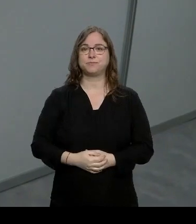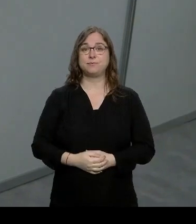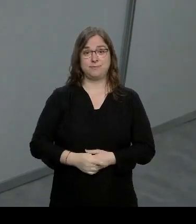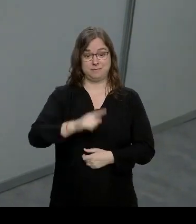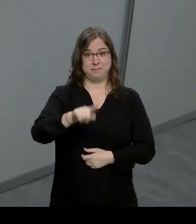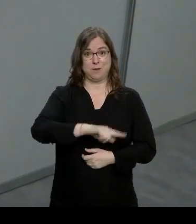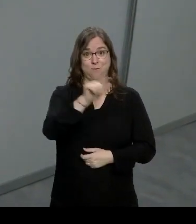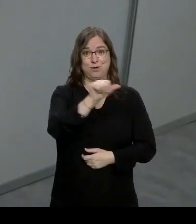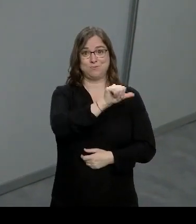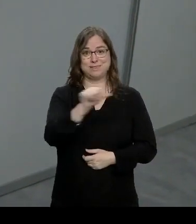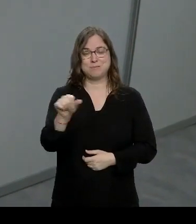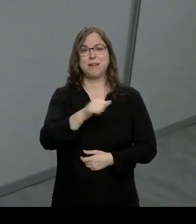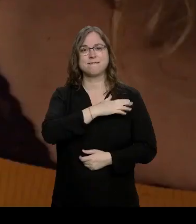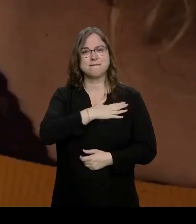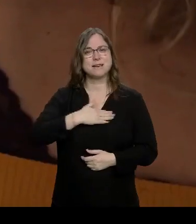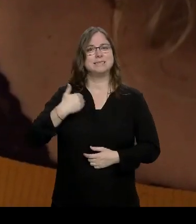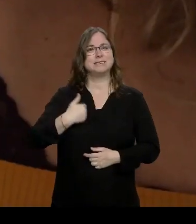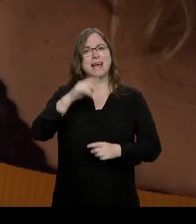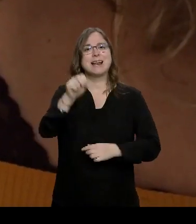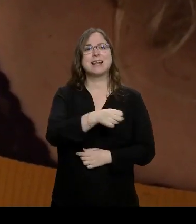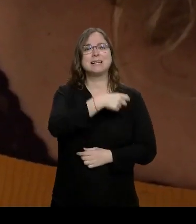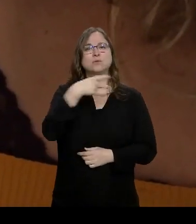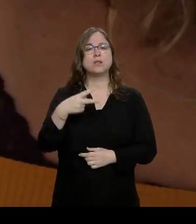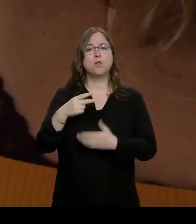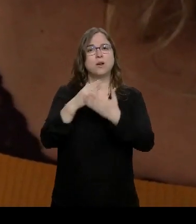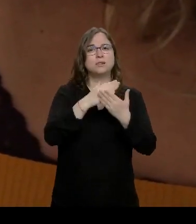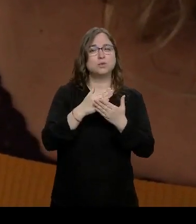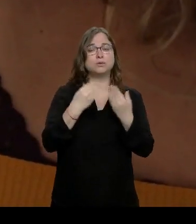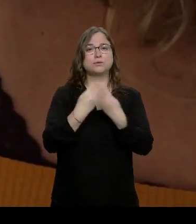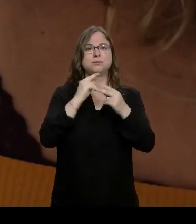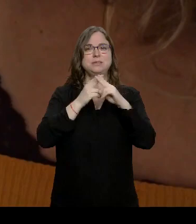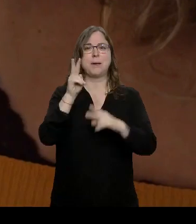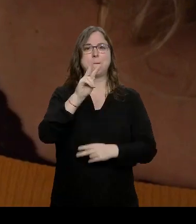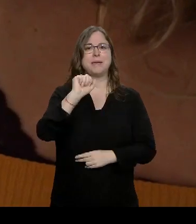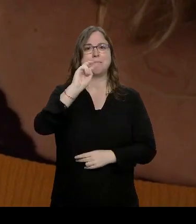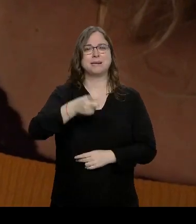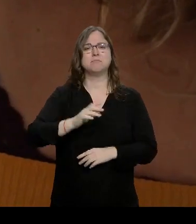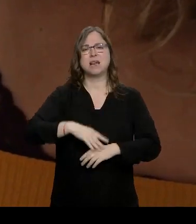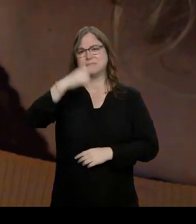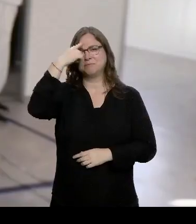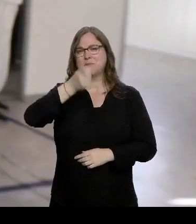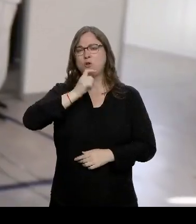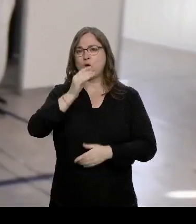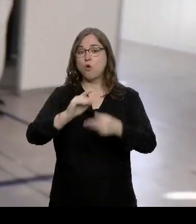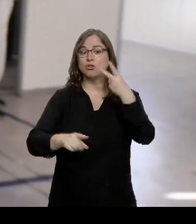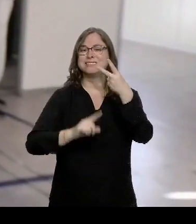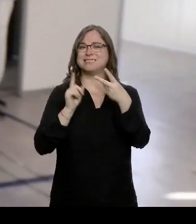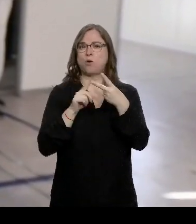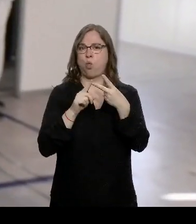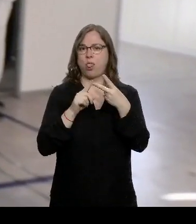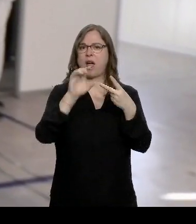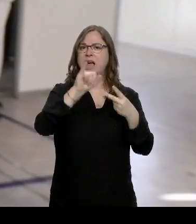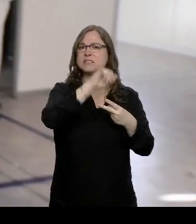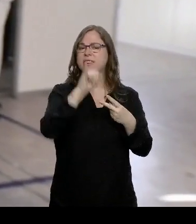Esta próxima semana se espera contar con los primeros resultados del estudio Convivax para tener más certezas sobre la segunda dosis de